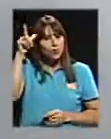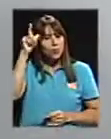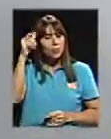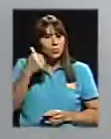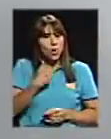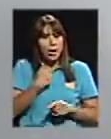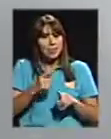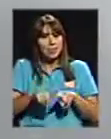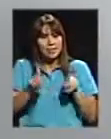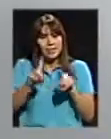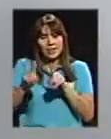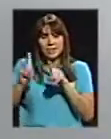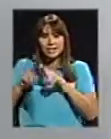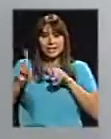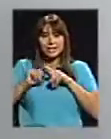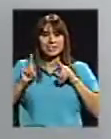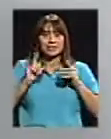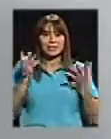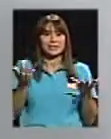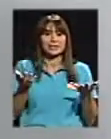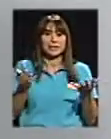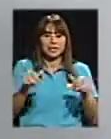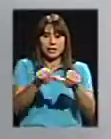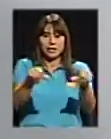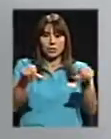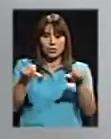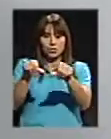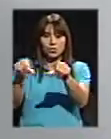los distintos sectores, ¿verdad? Pero